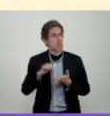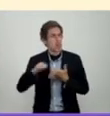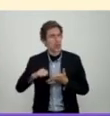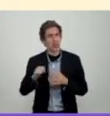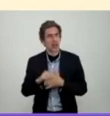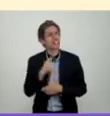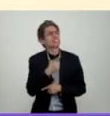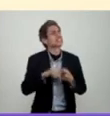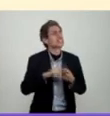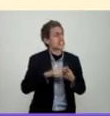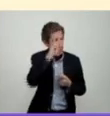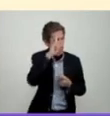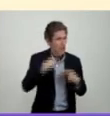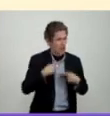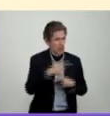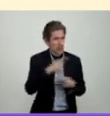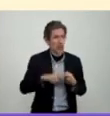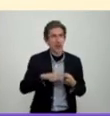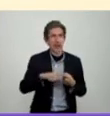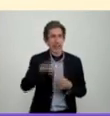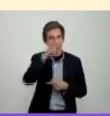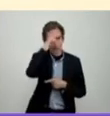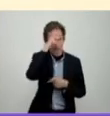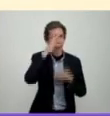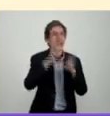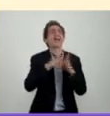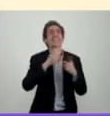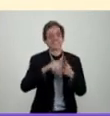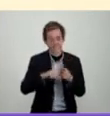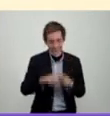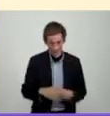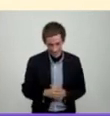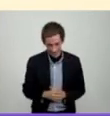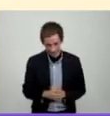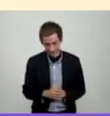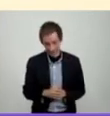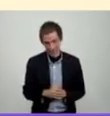ese mexicano que usted simula que es peruano?